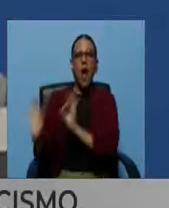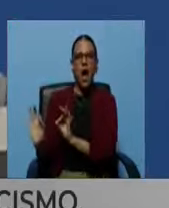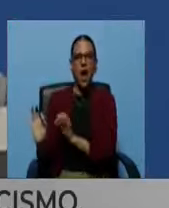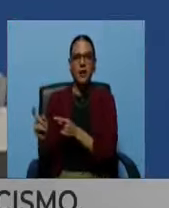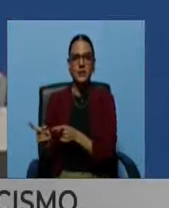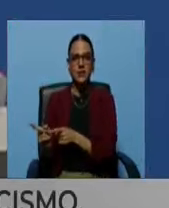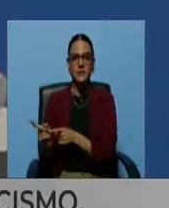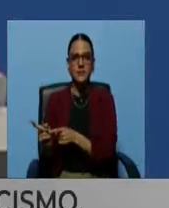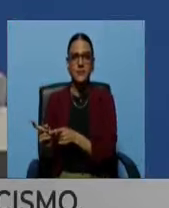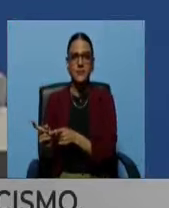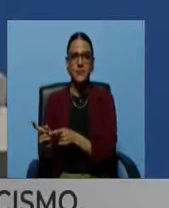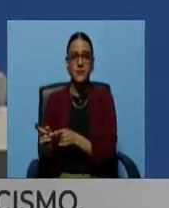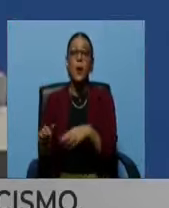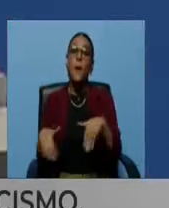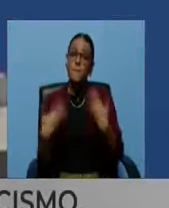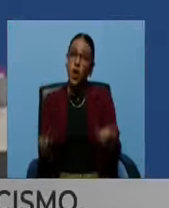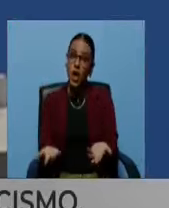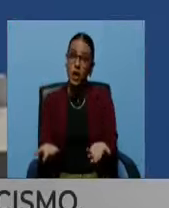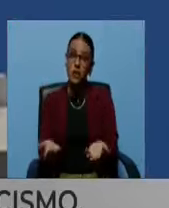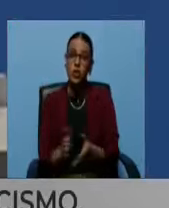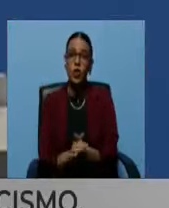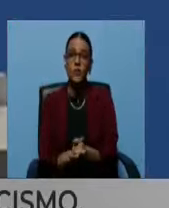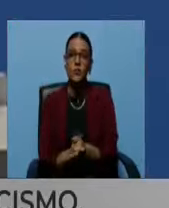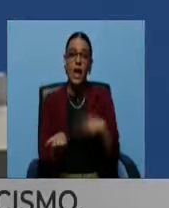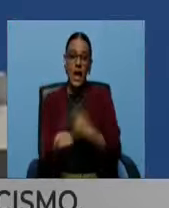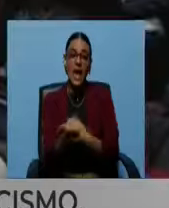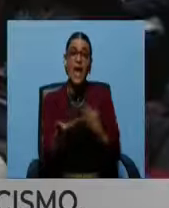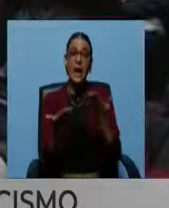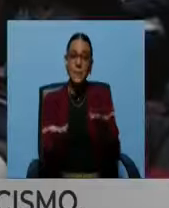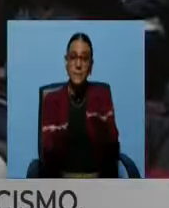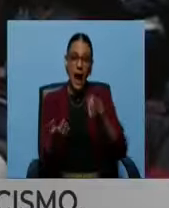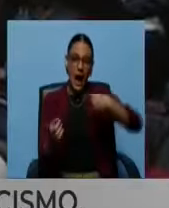imperialista. Así que, hermanos y hermanas,